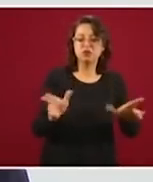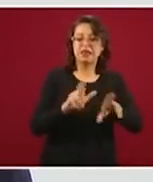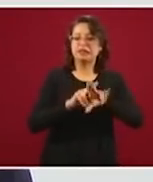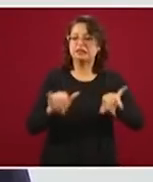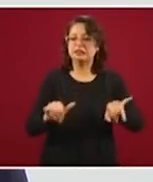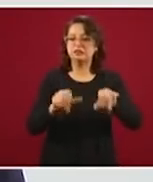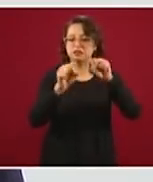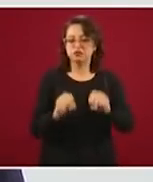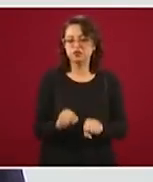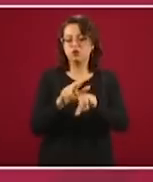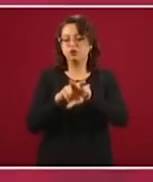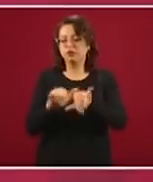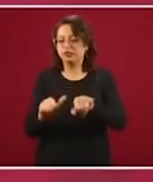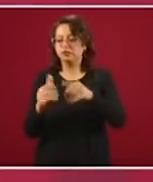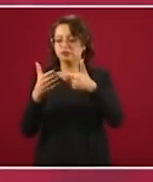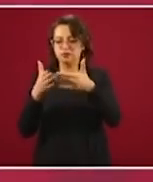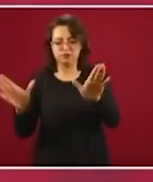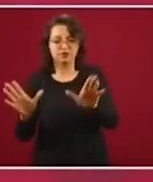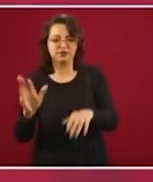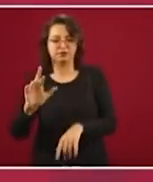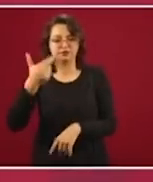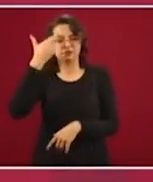popular.